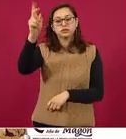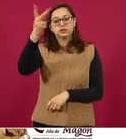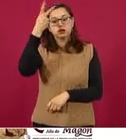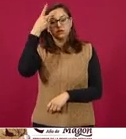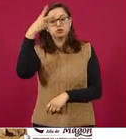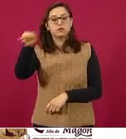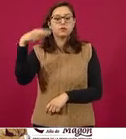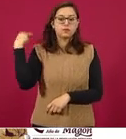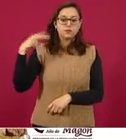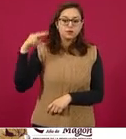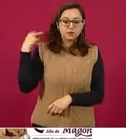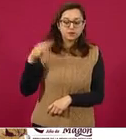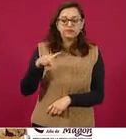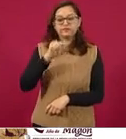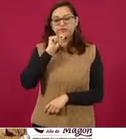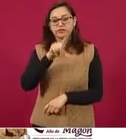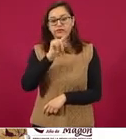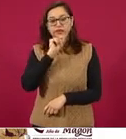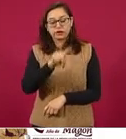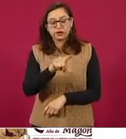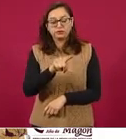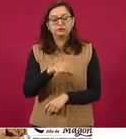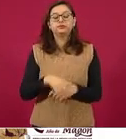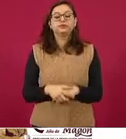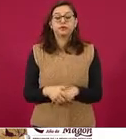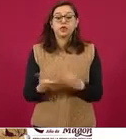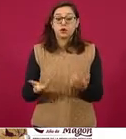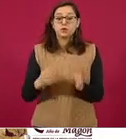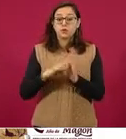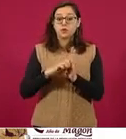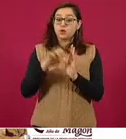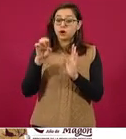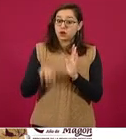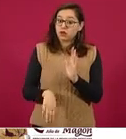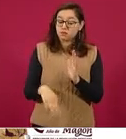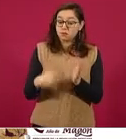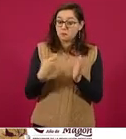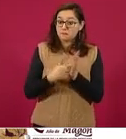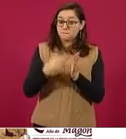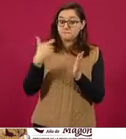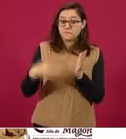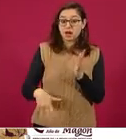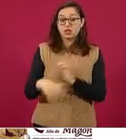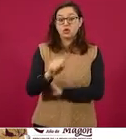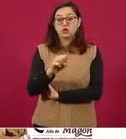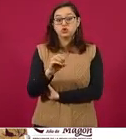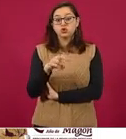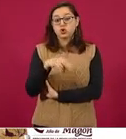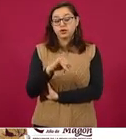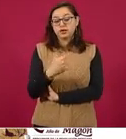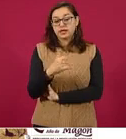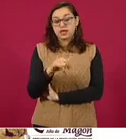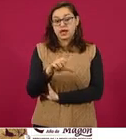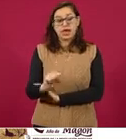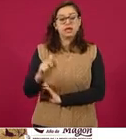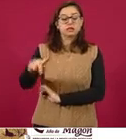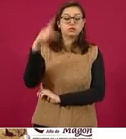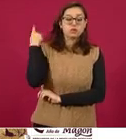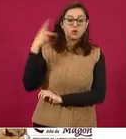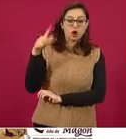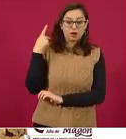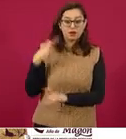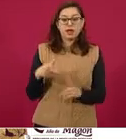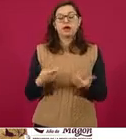en Veracruz, en Jalisco. Un ejemplo donde hay la mayor diferencia es Sonigas en Puebla, en Tlaxcala,